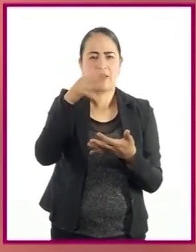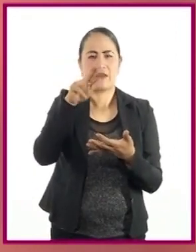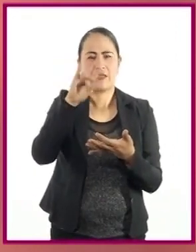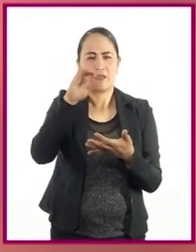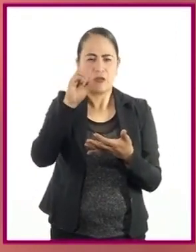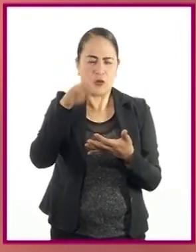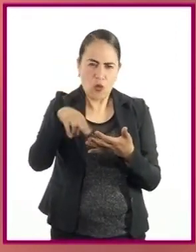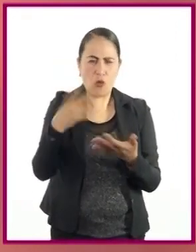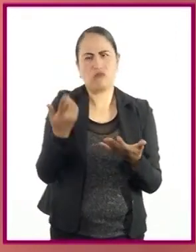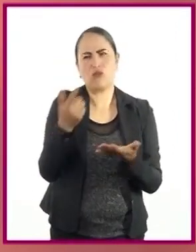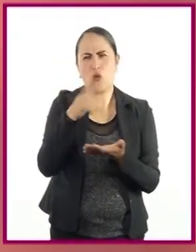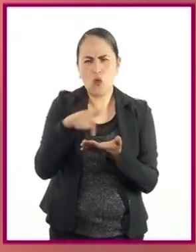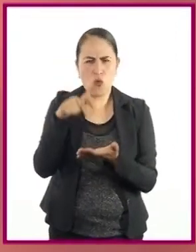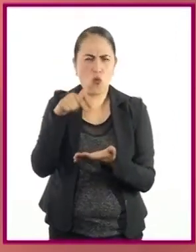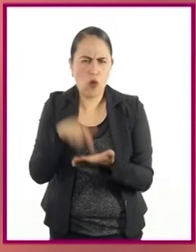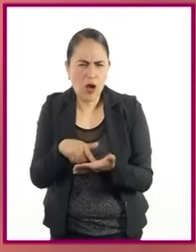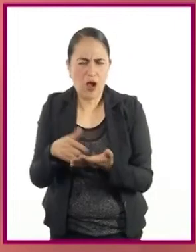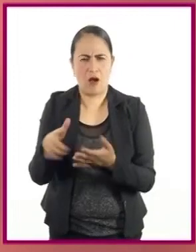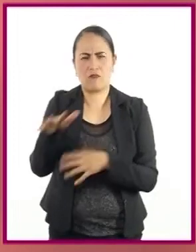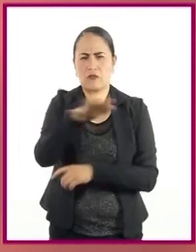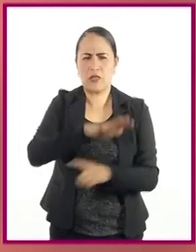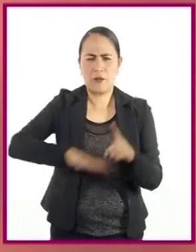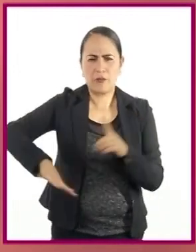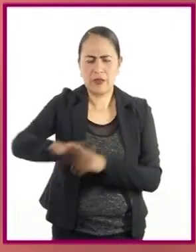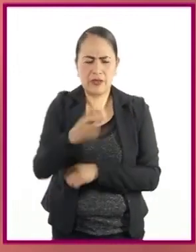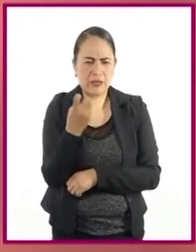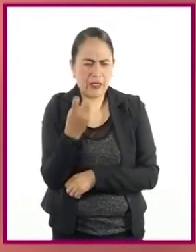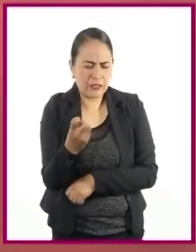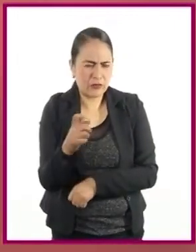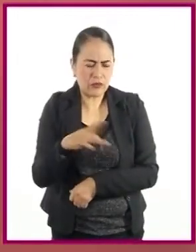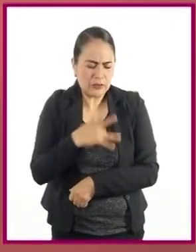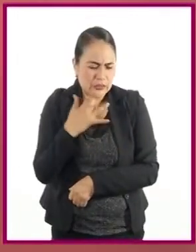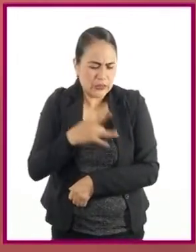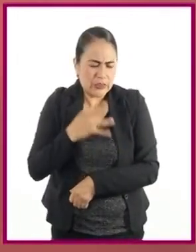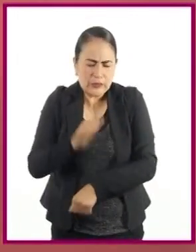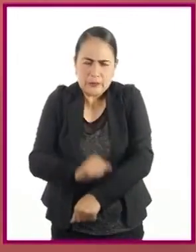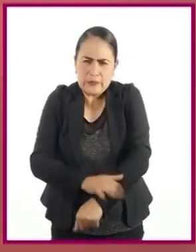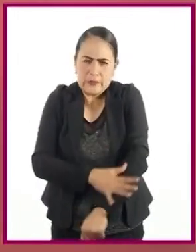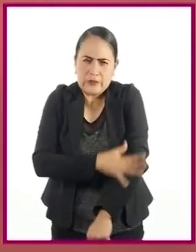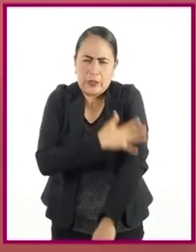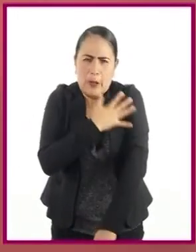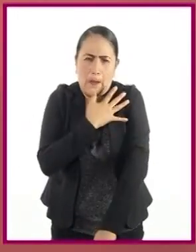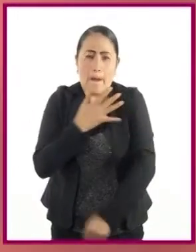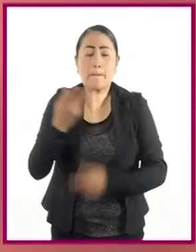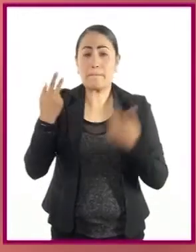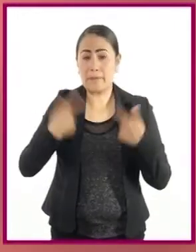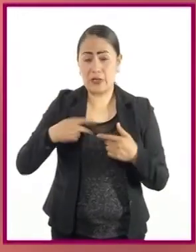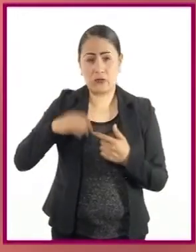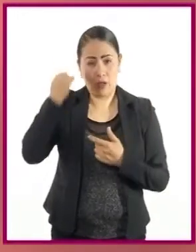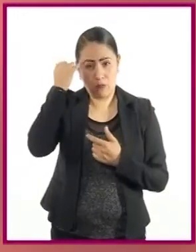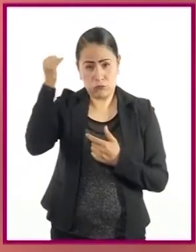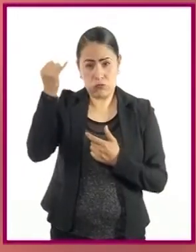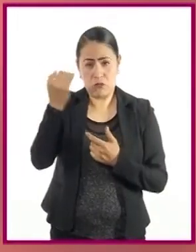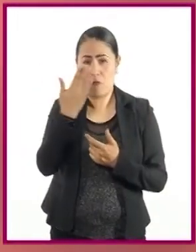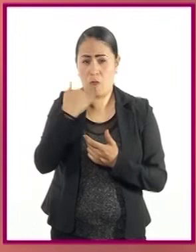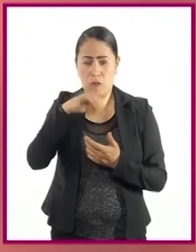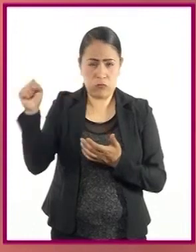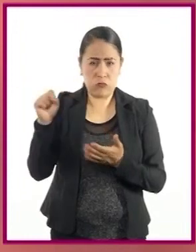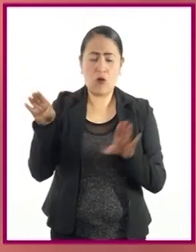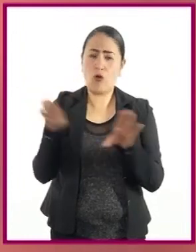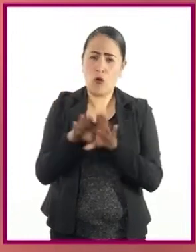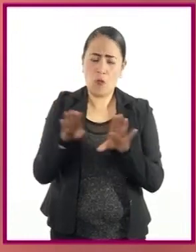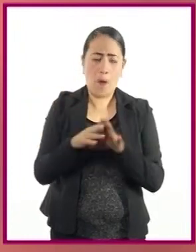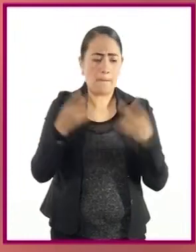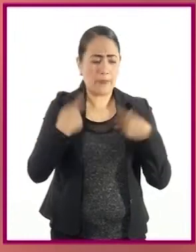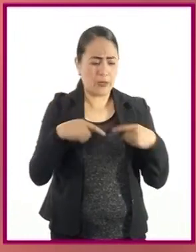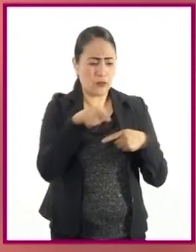espacios y ambientes que nos hagan sentir emociones. Un buen escritor lo logra haciendo que el espectador